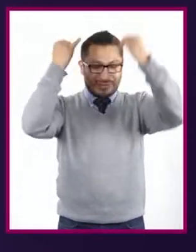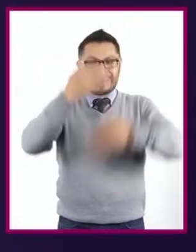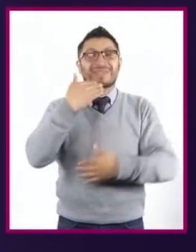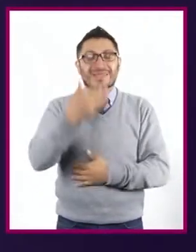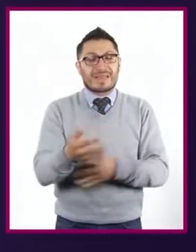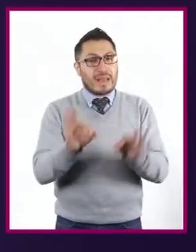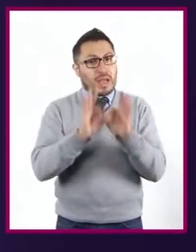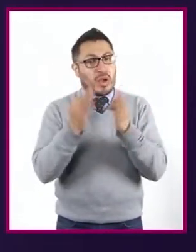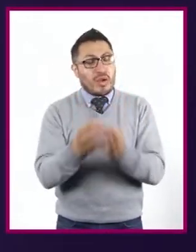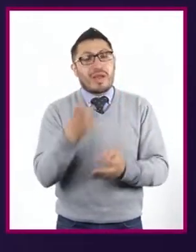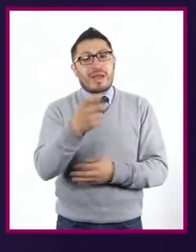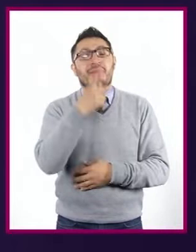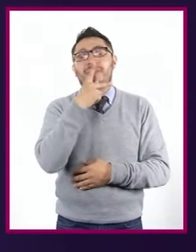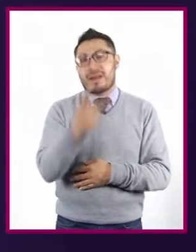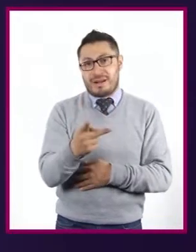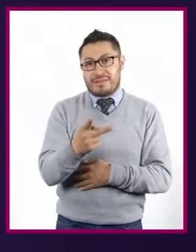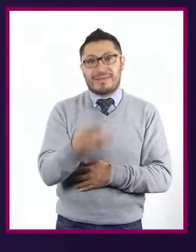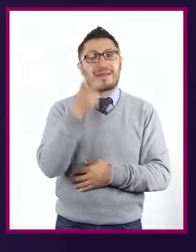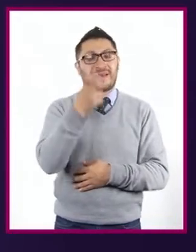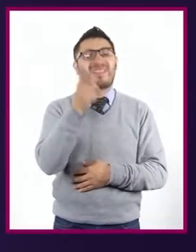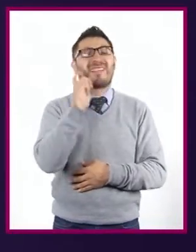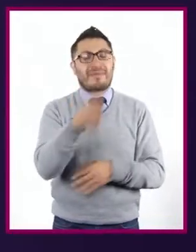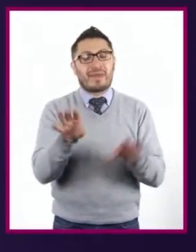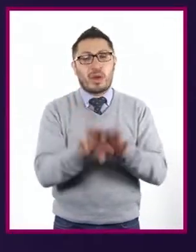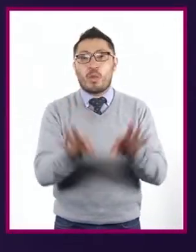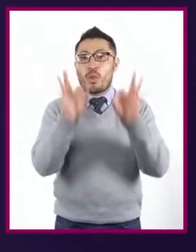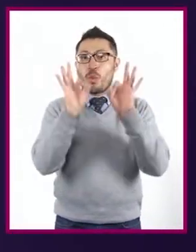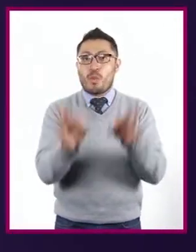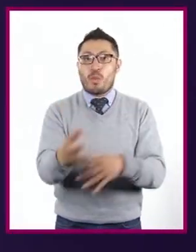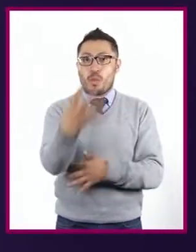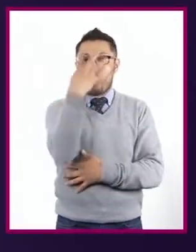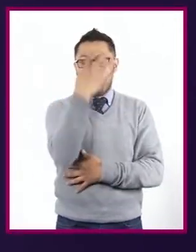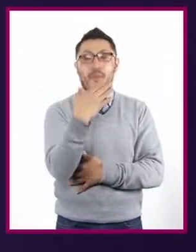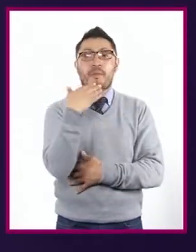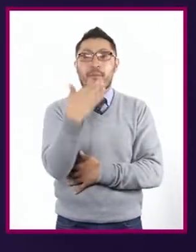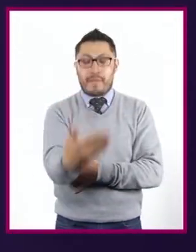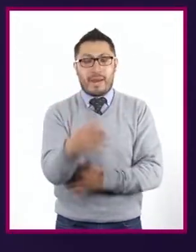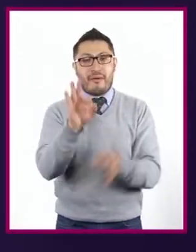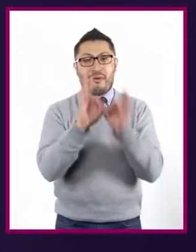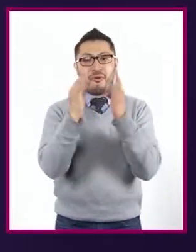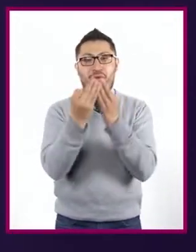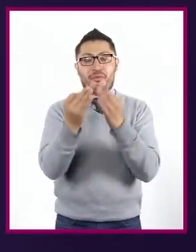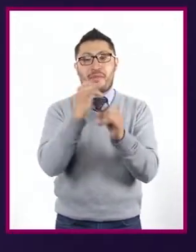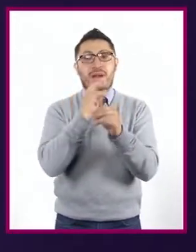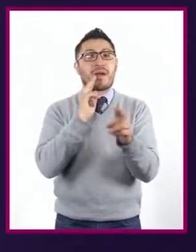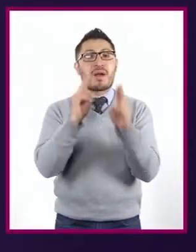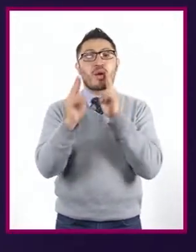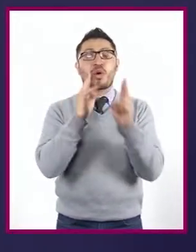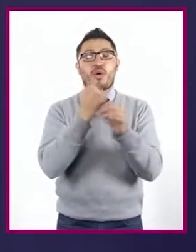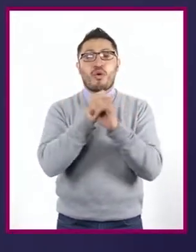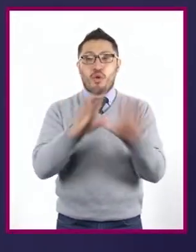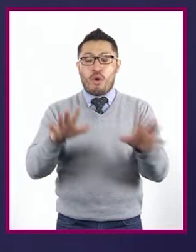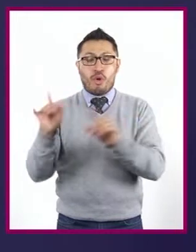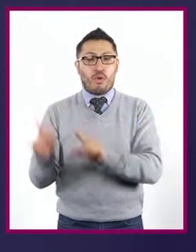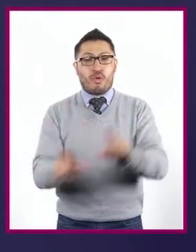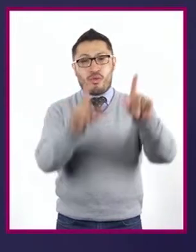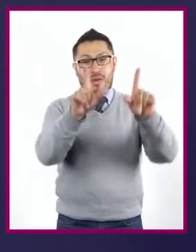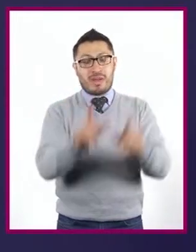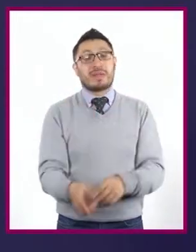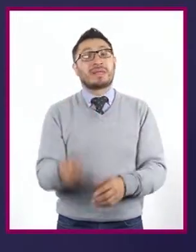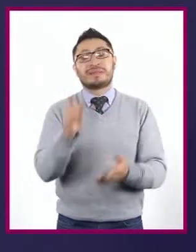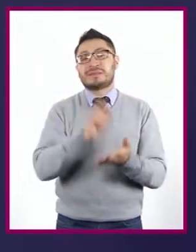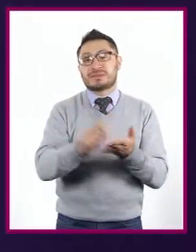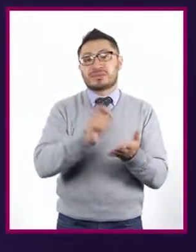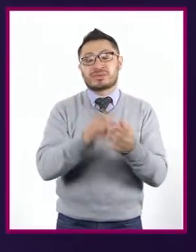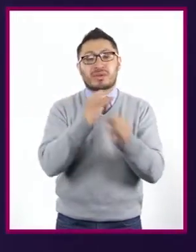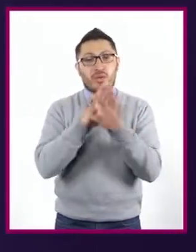el término. Esto implica precisión y seriedad al momento de comunicar una noticia. La nota informativa tiene